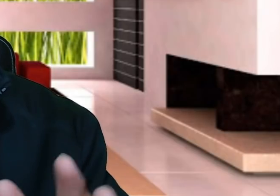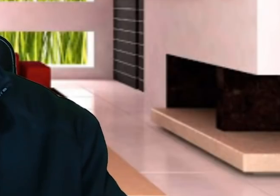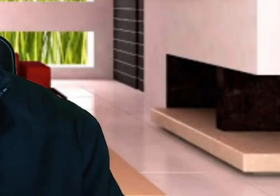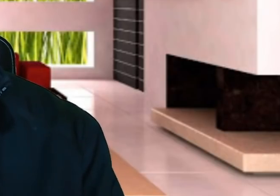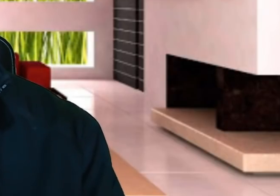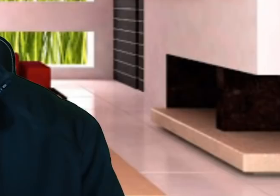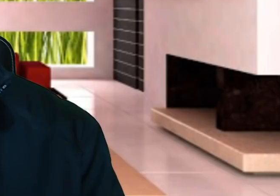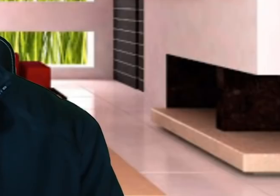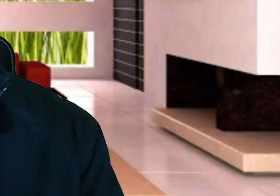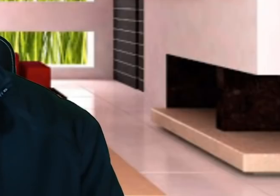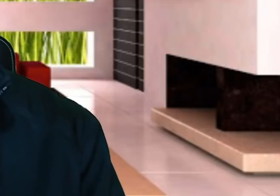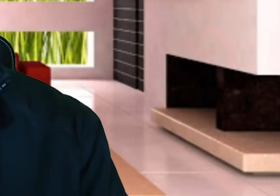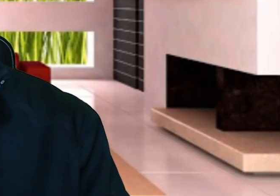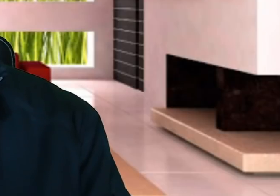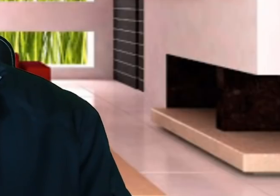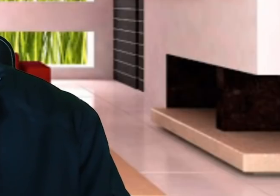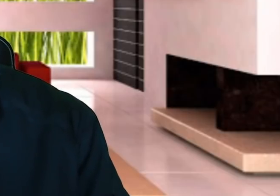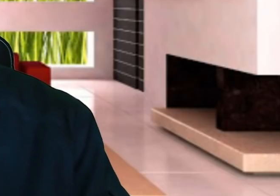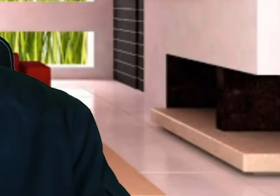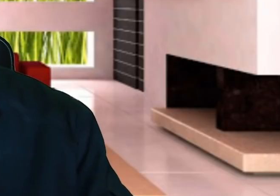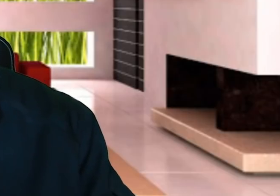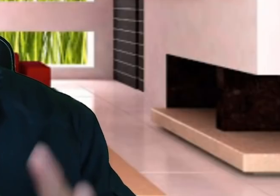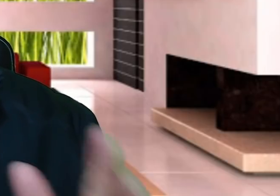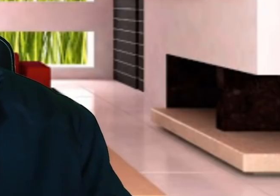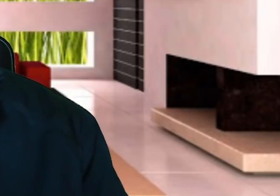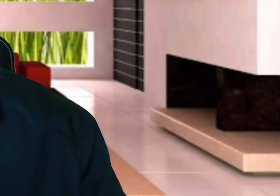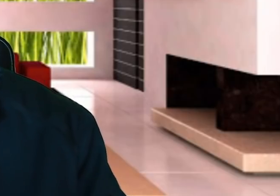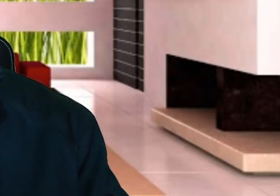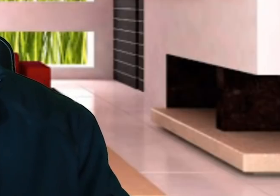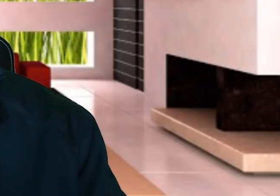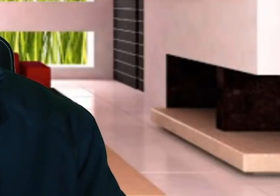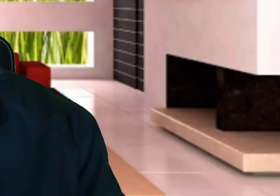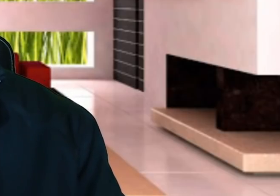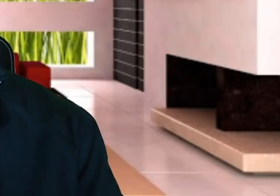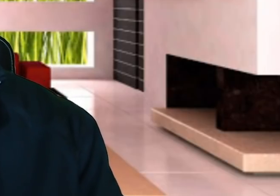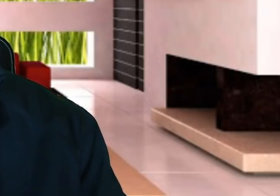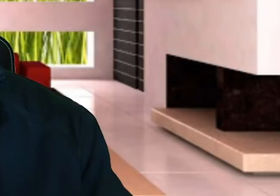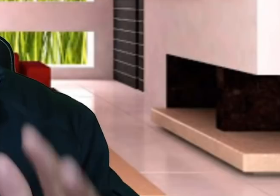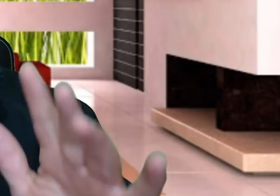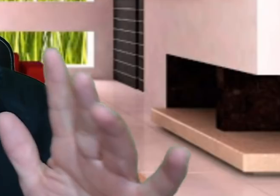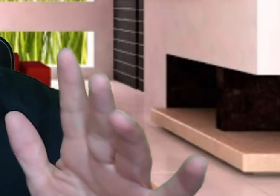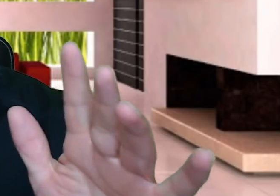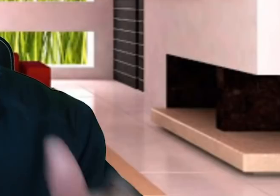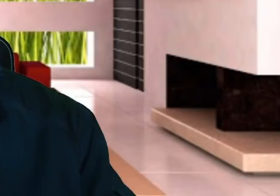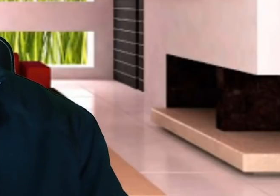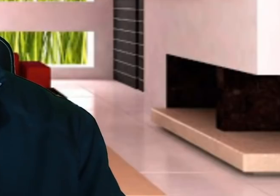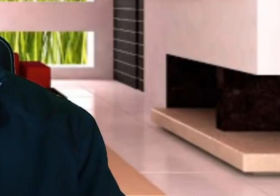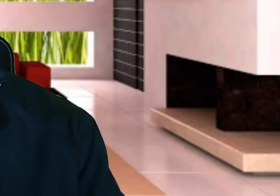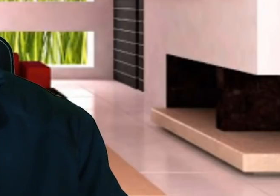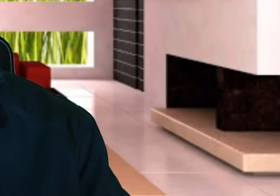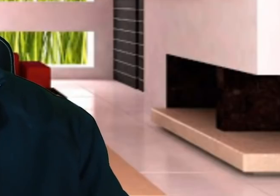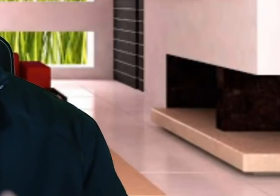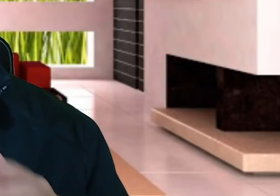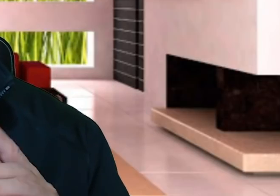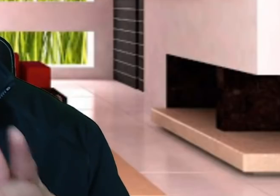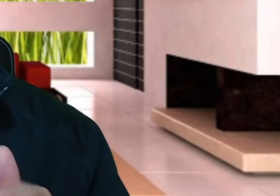hoy tienen que pagar impuestos. Mientras ellos están durmiendo calientito porque sus pagados están